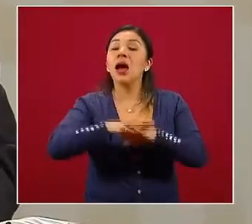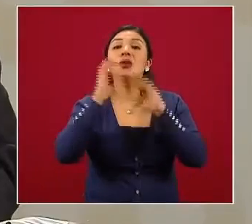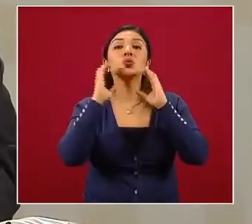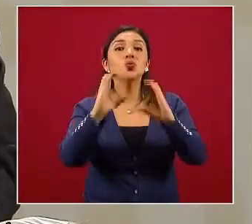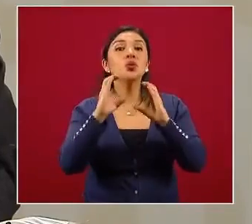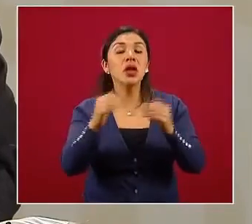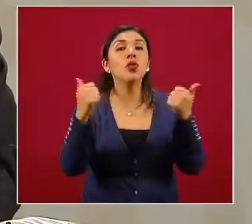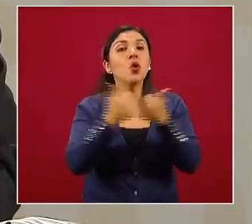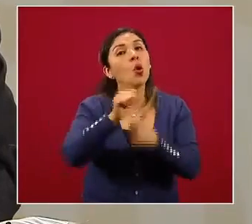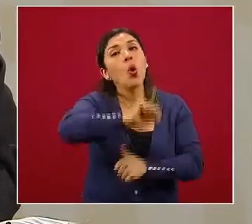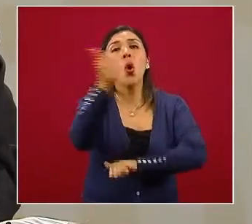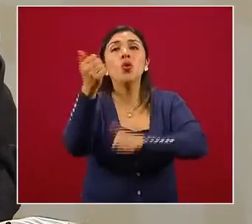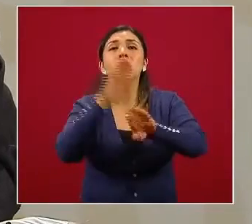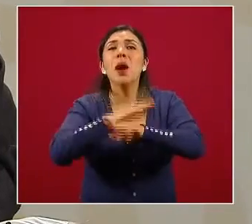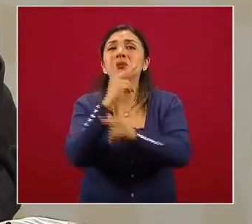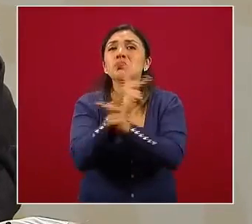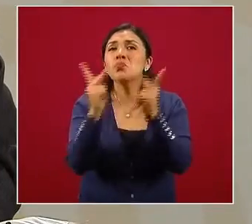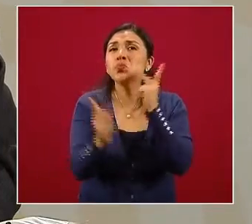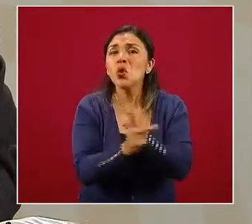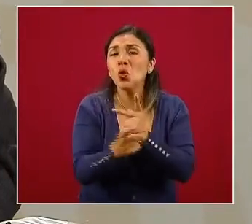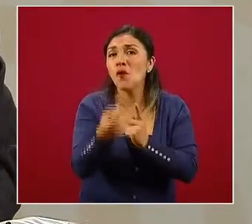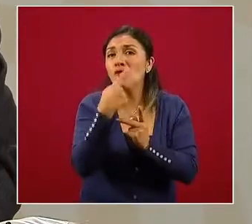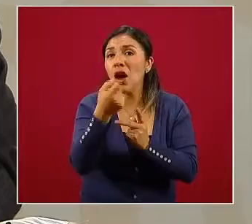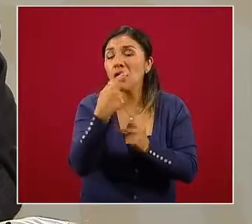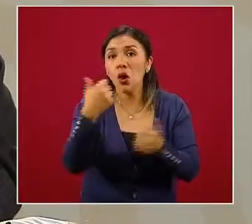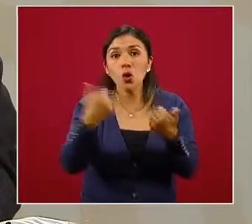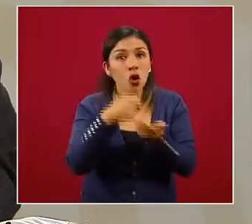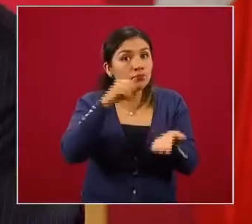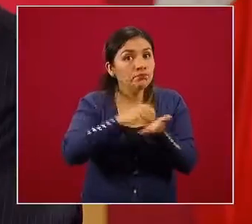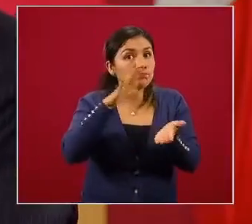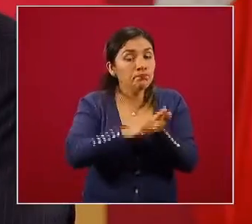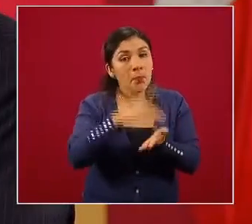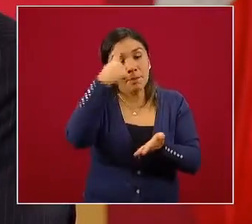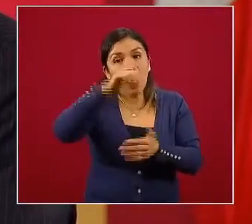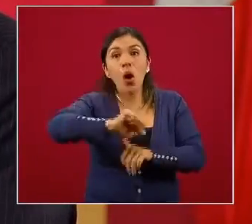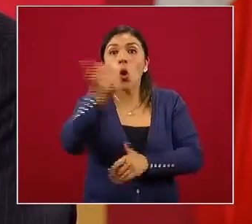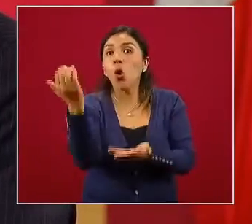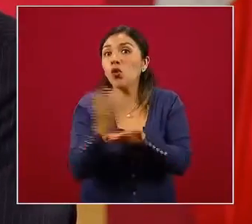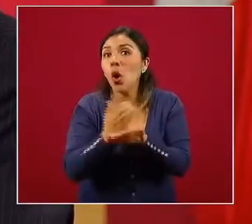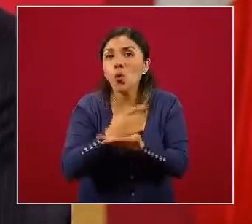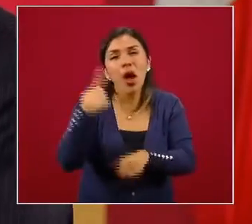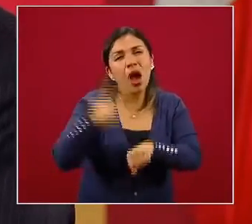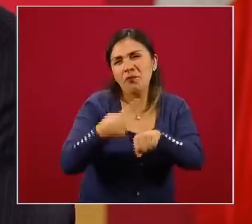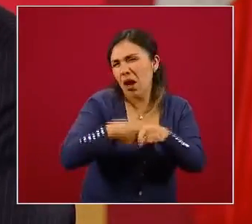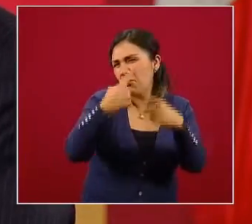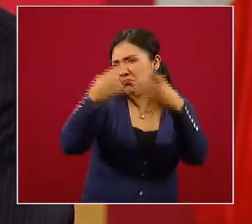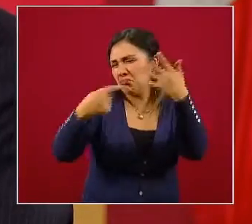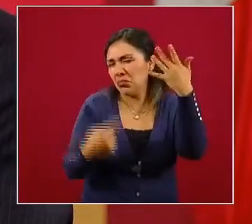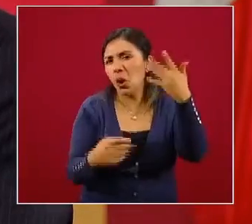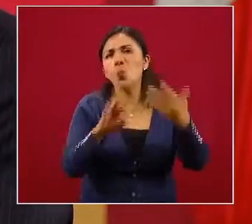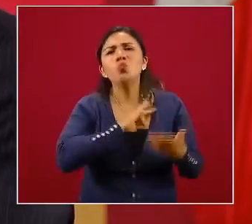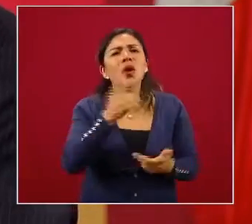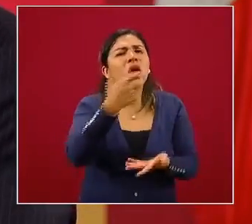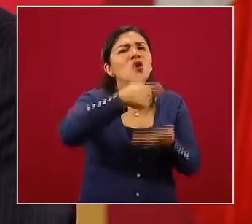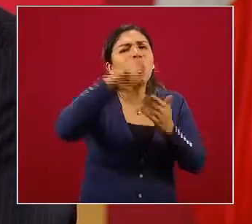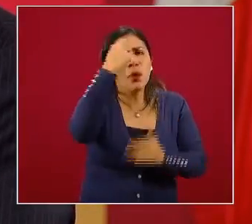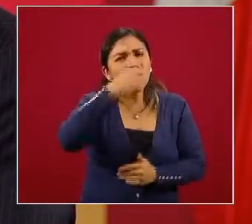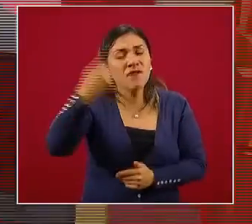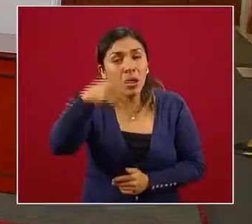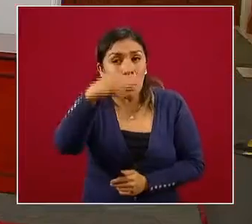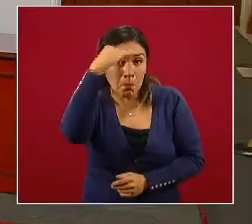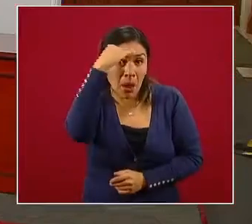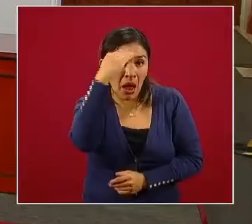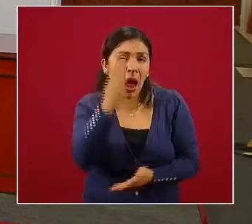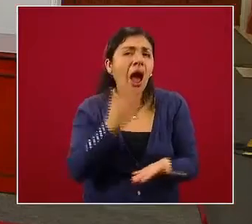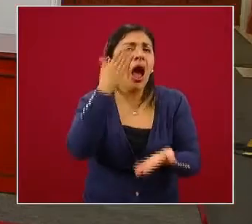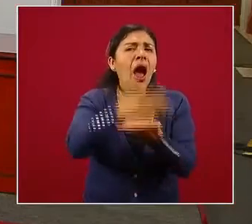tener con productos farmacéuticos de uso ya registrado para otros fines, porque están a la mano. Entonces, no pensar que